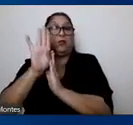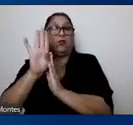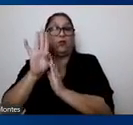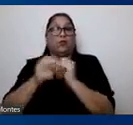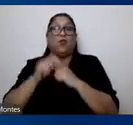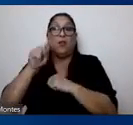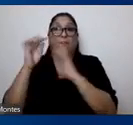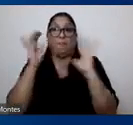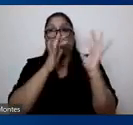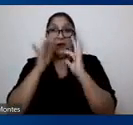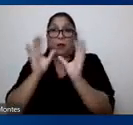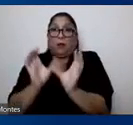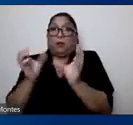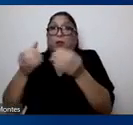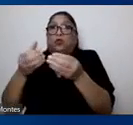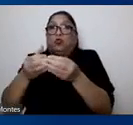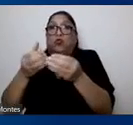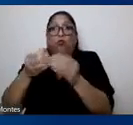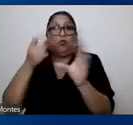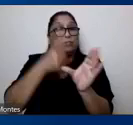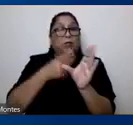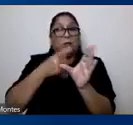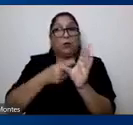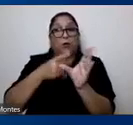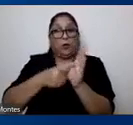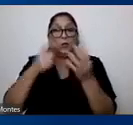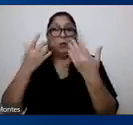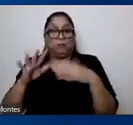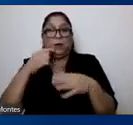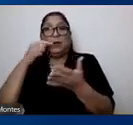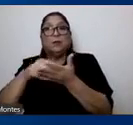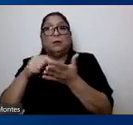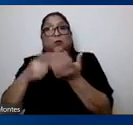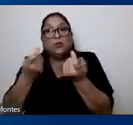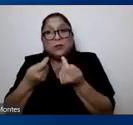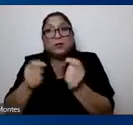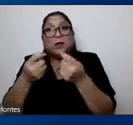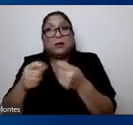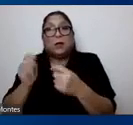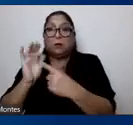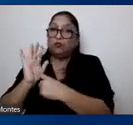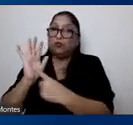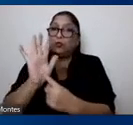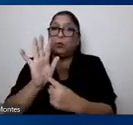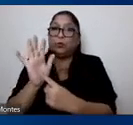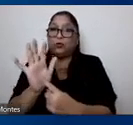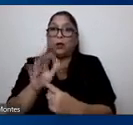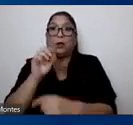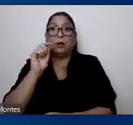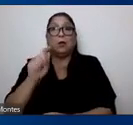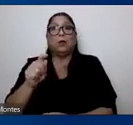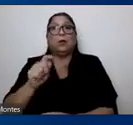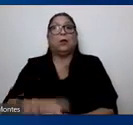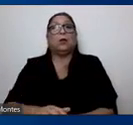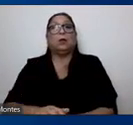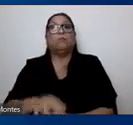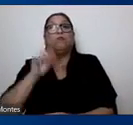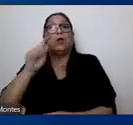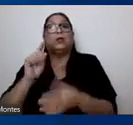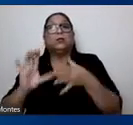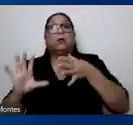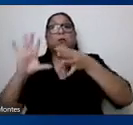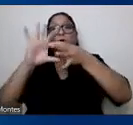estos grupos subversivos. Aquí ya estamos ya intentando representar, Suyanapa representa esa